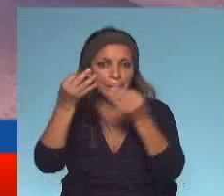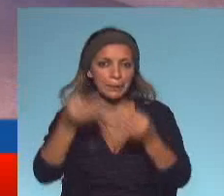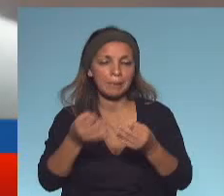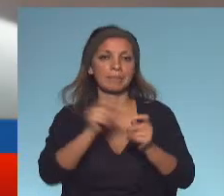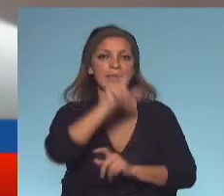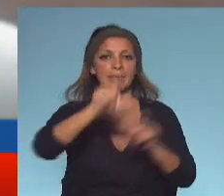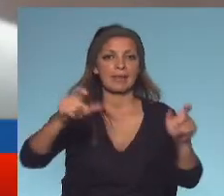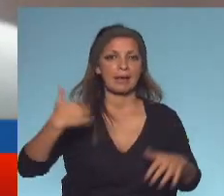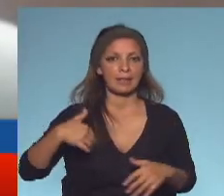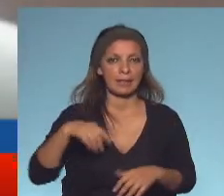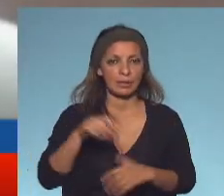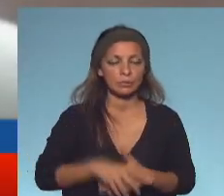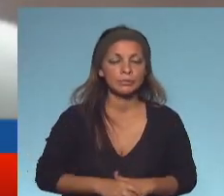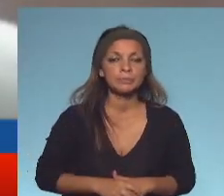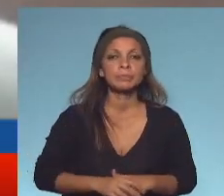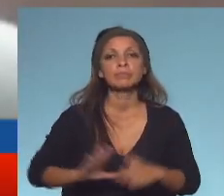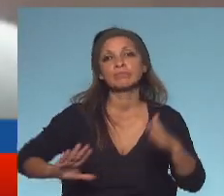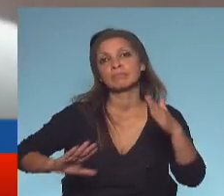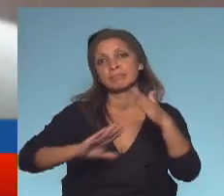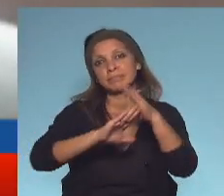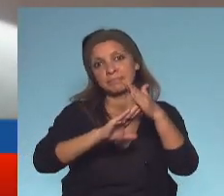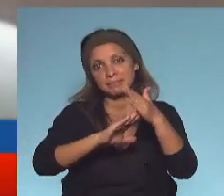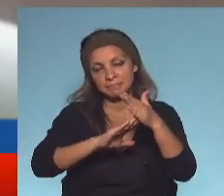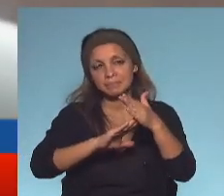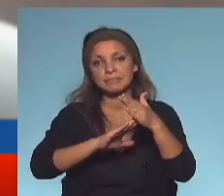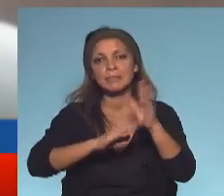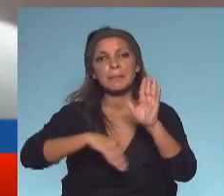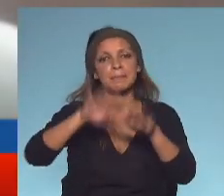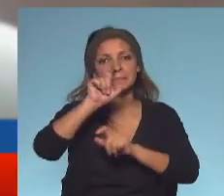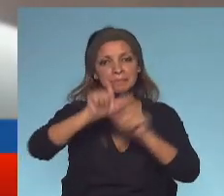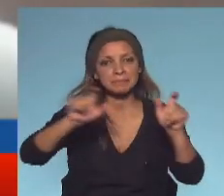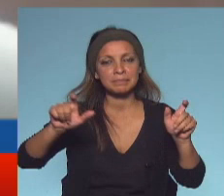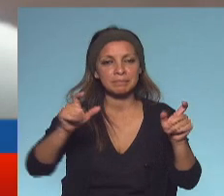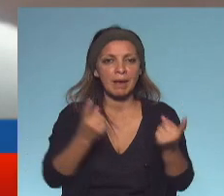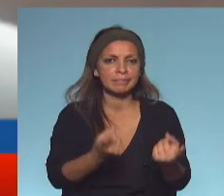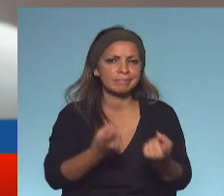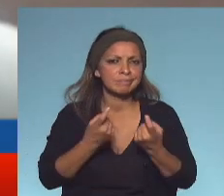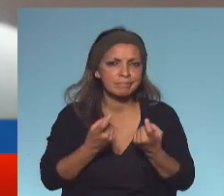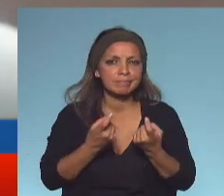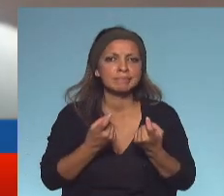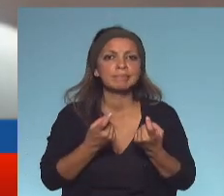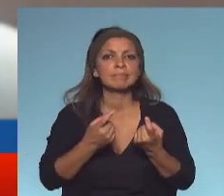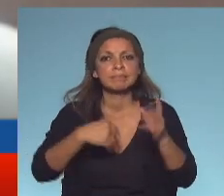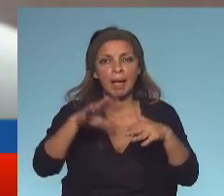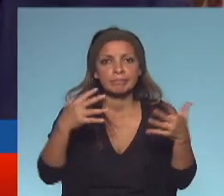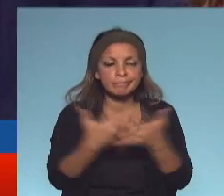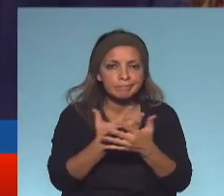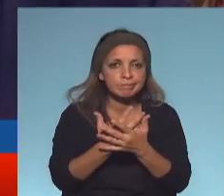argentinos, fundamentalmente de aquellos que más lo necesitan y que son los más